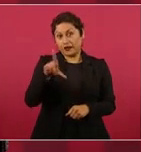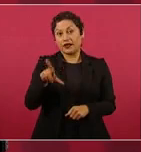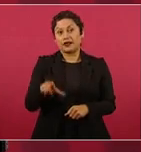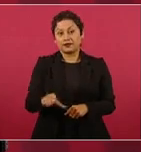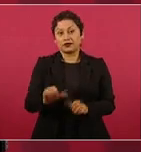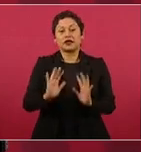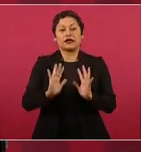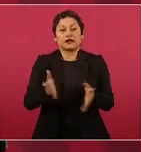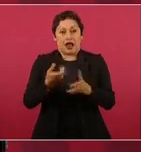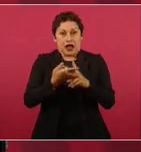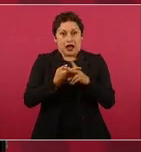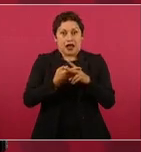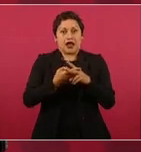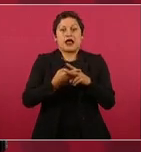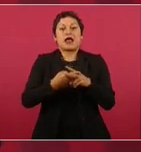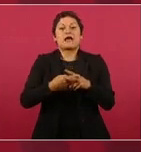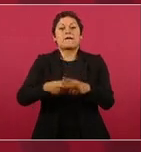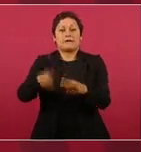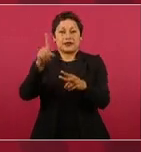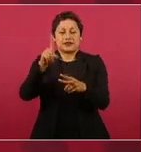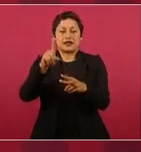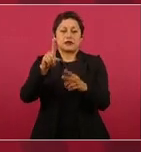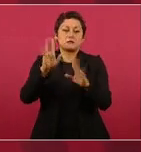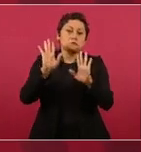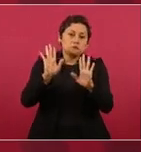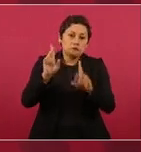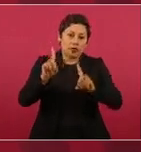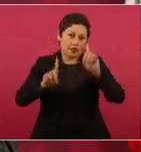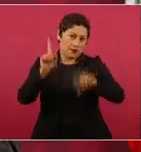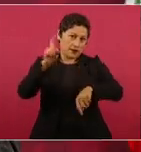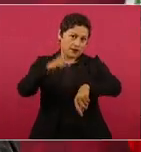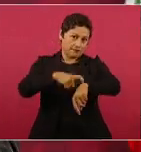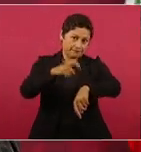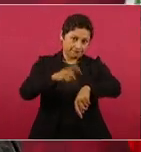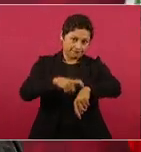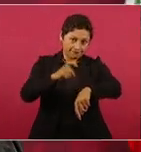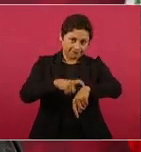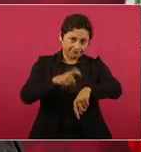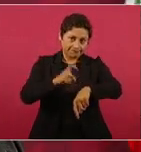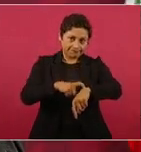si nos da tiempo, para